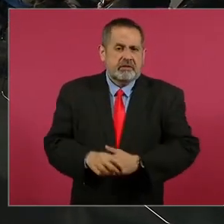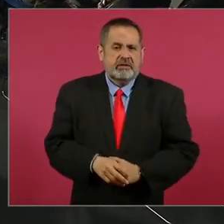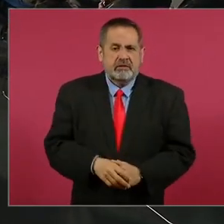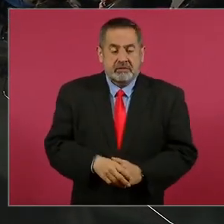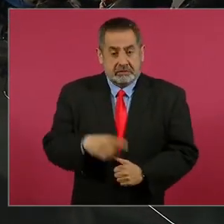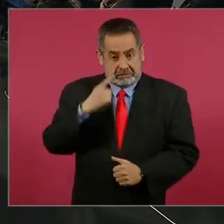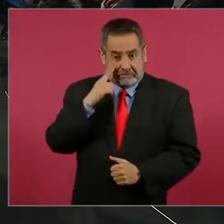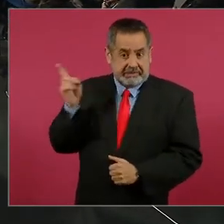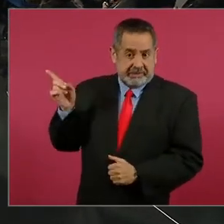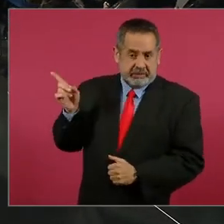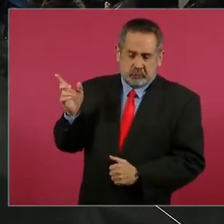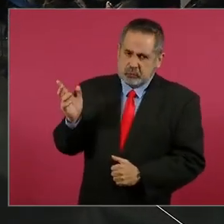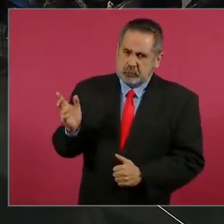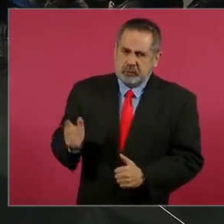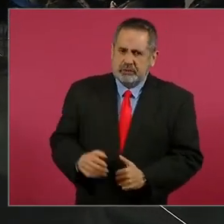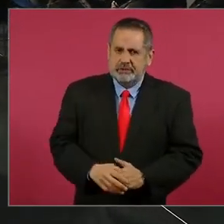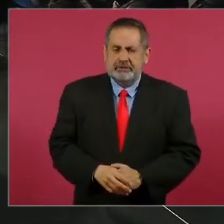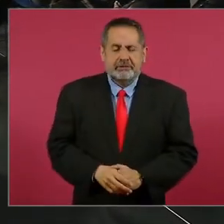miren eso,